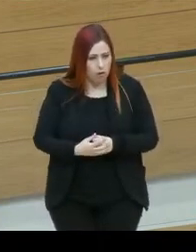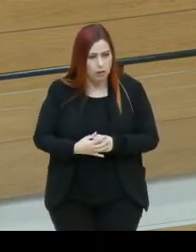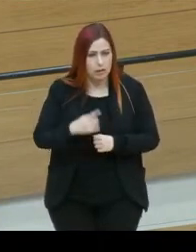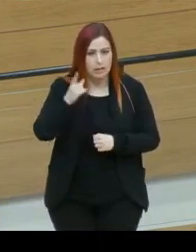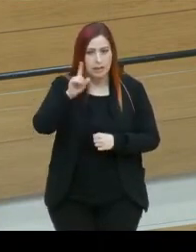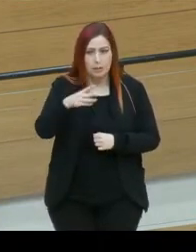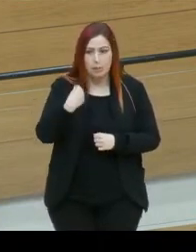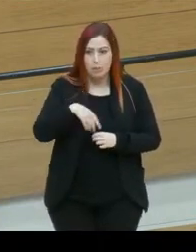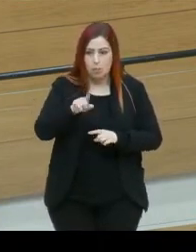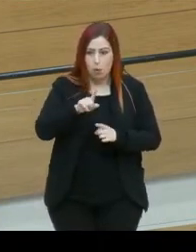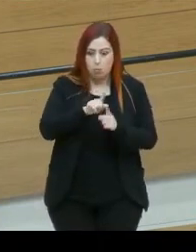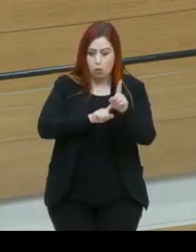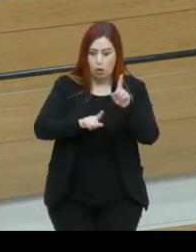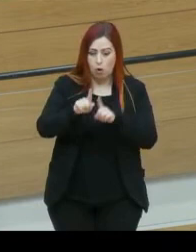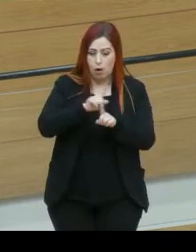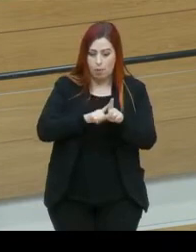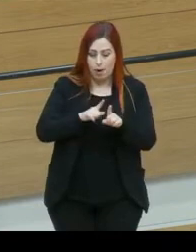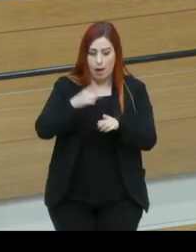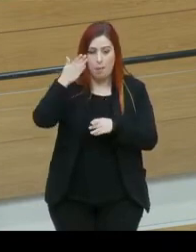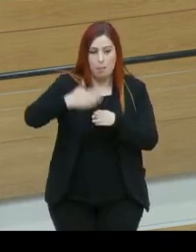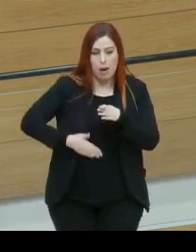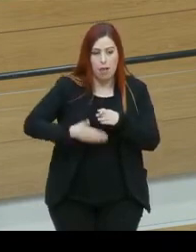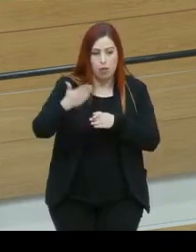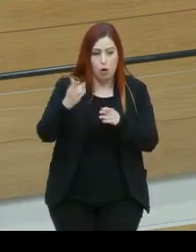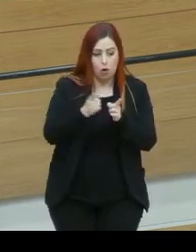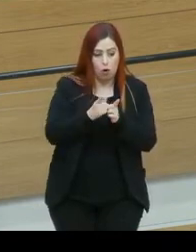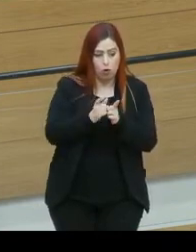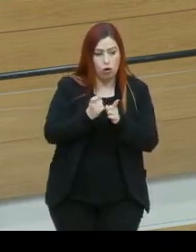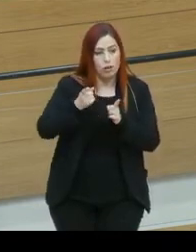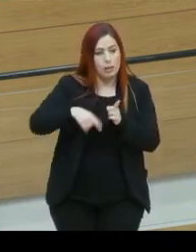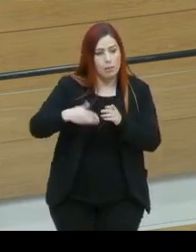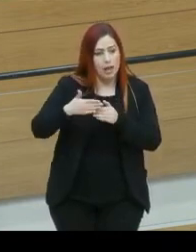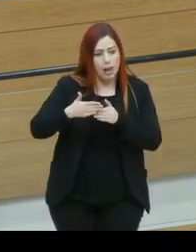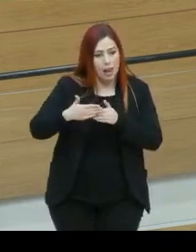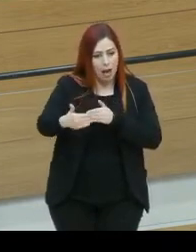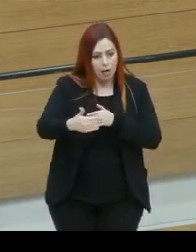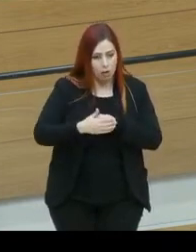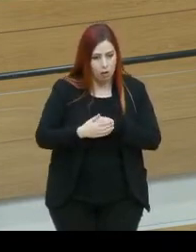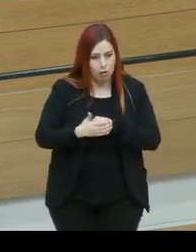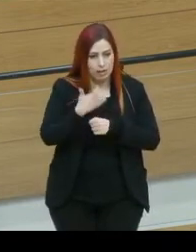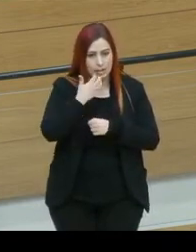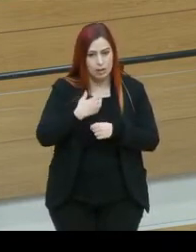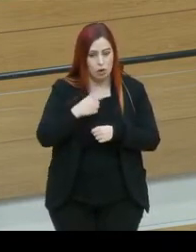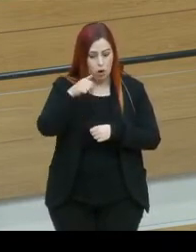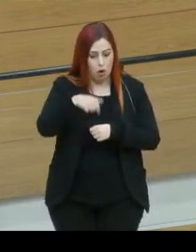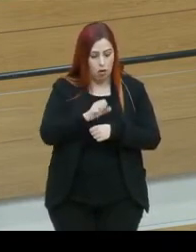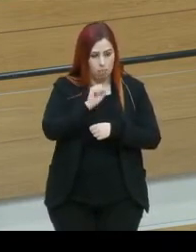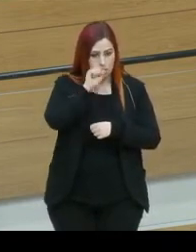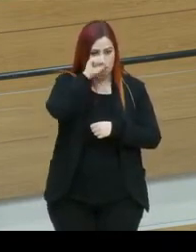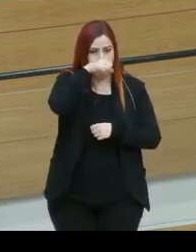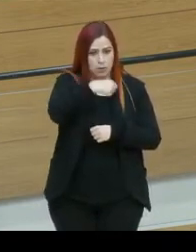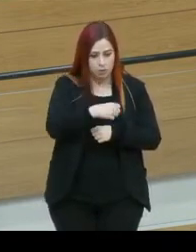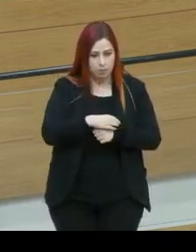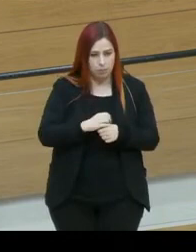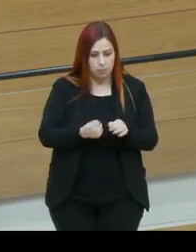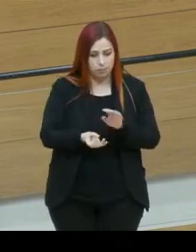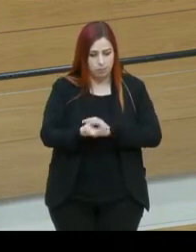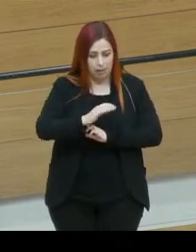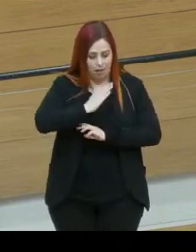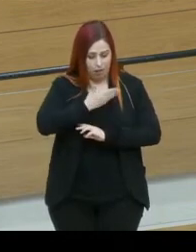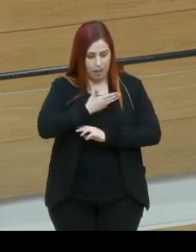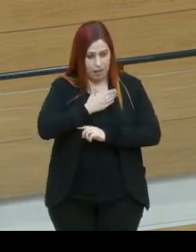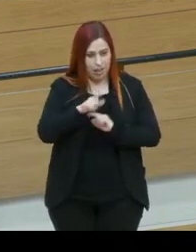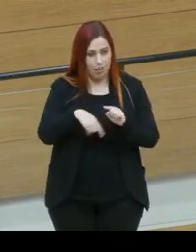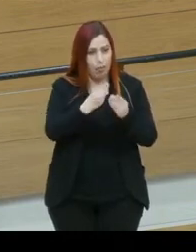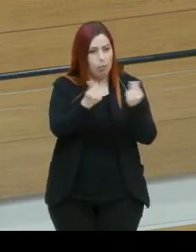estas alteraciones son tanto a corto como a largo plazo. Es decir, que yo me emborracho hoy, me produce un daño y luego se